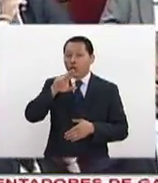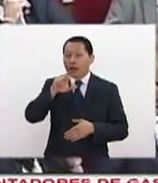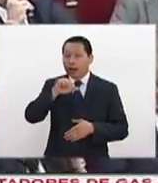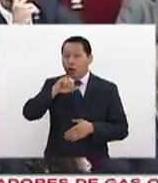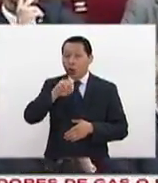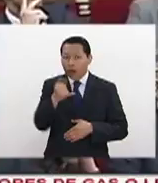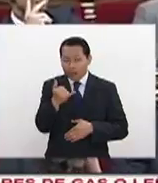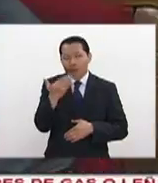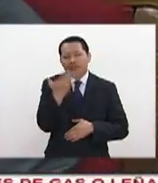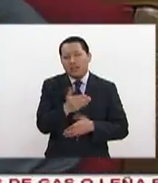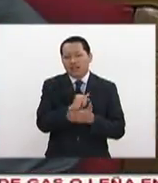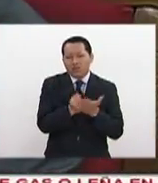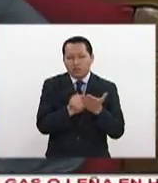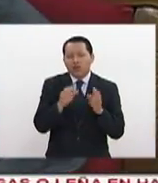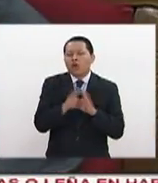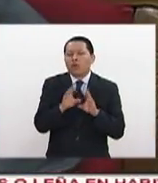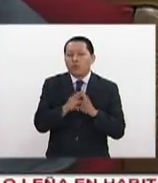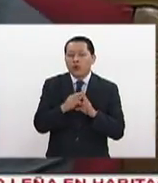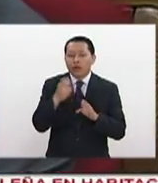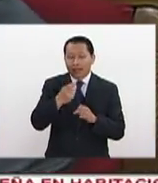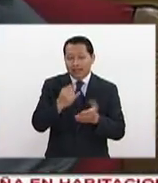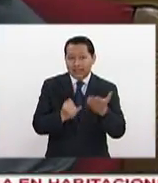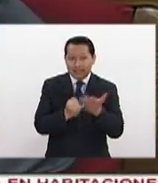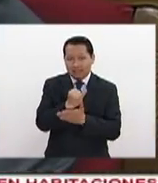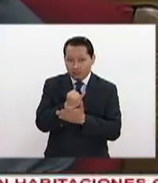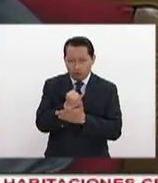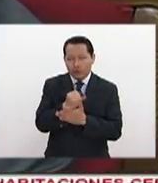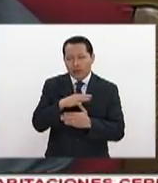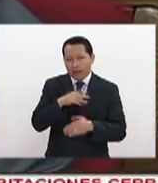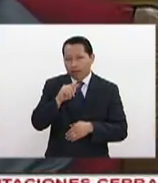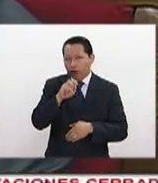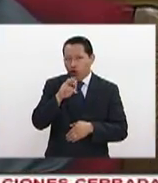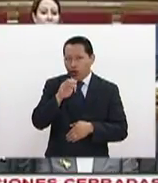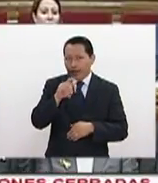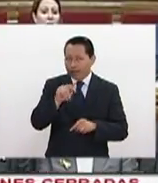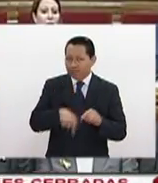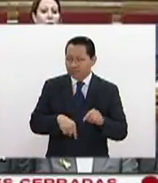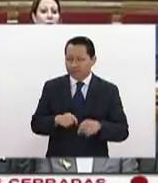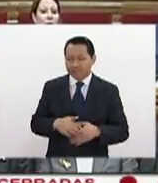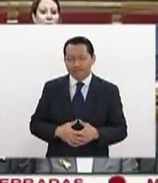Consejo de Estado a fin de lograr impugnar la decisión de Torrent.